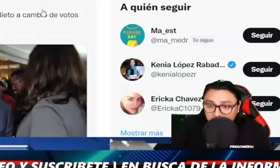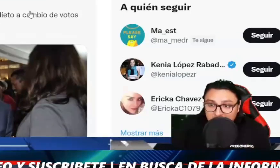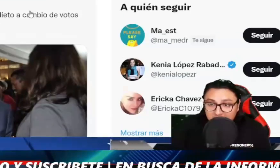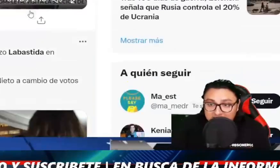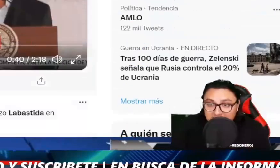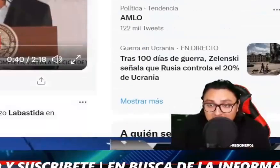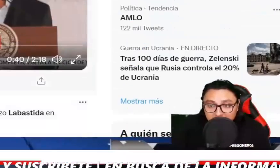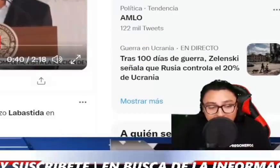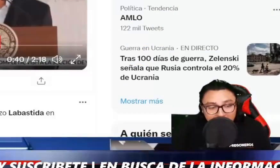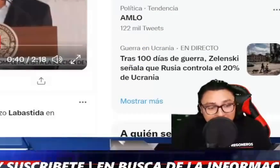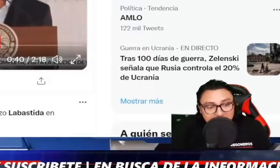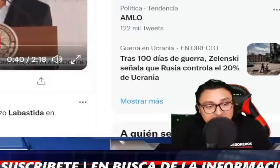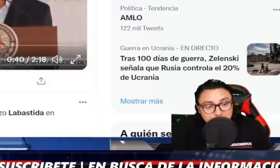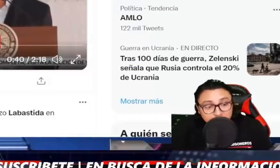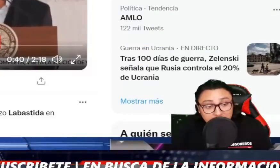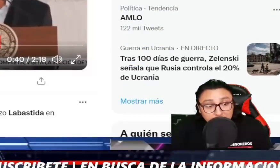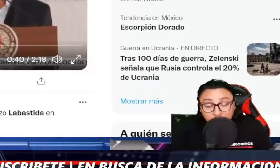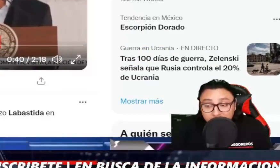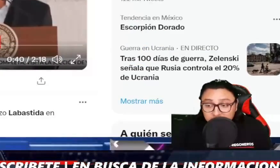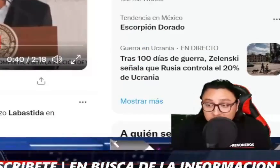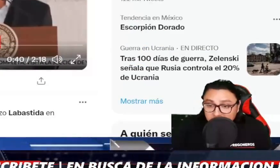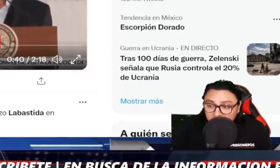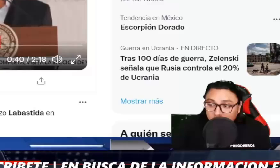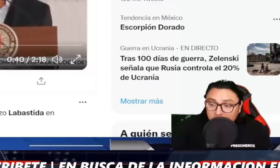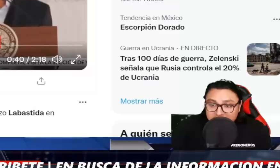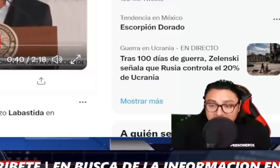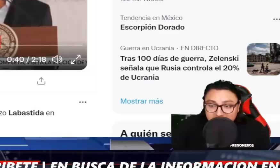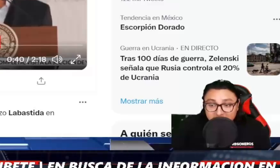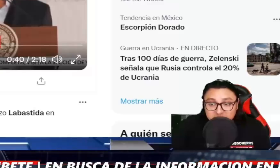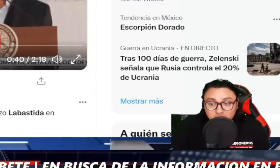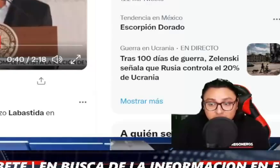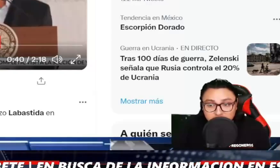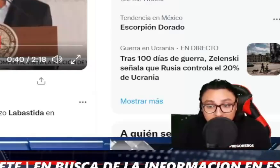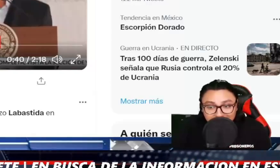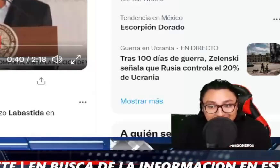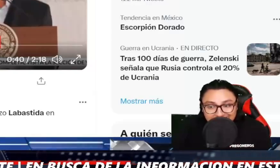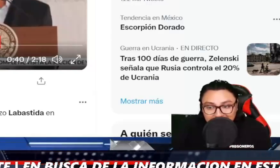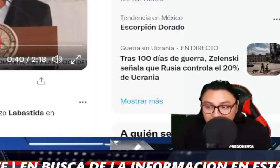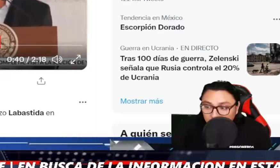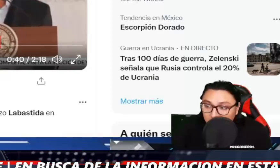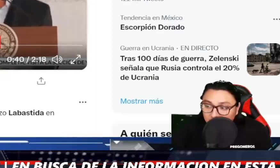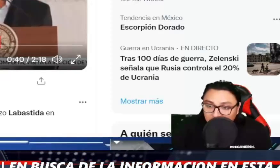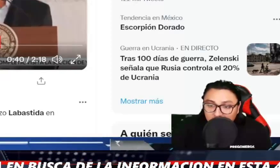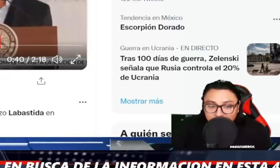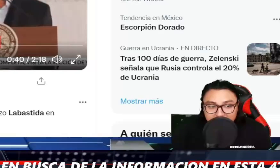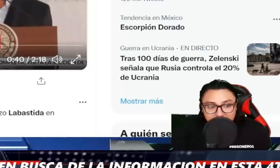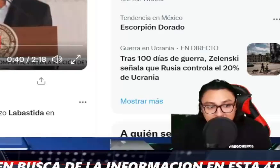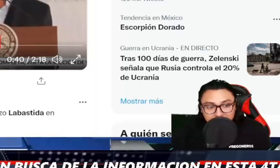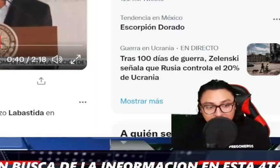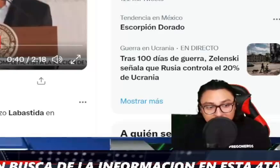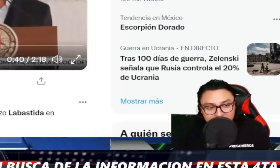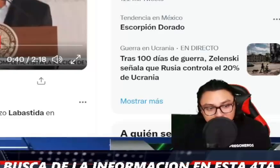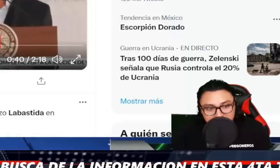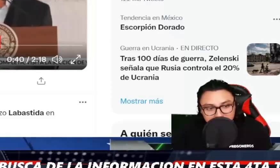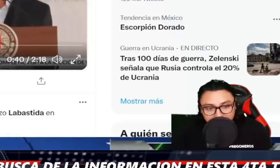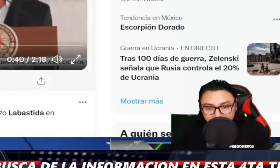partido y más. Vea nada más, este es un ejemplo, por eso reventó el presidente Andrés Manuel López Obrador el día de hoy en la conferencia